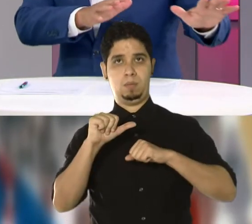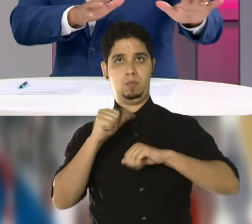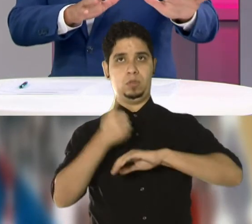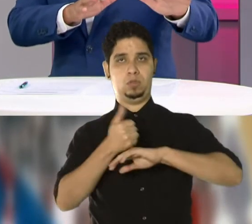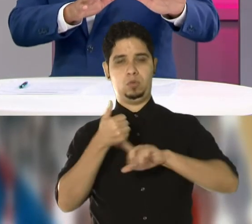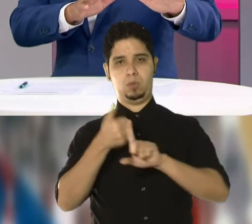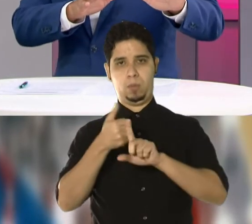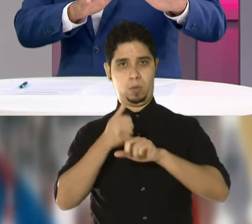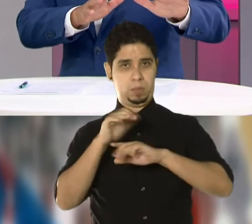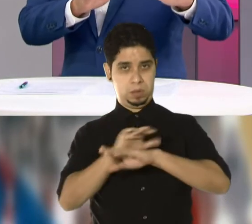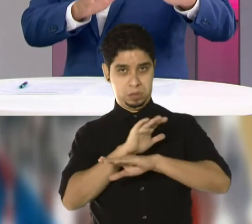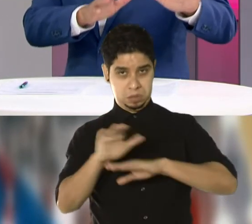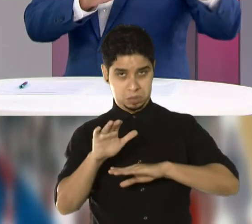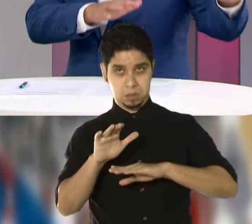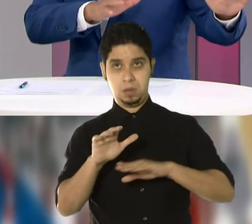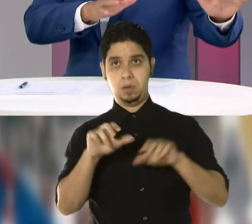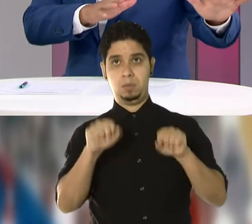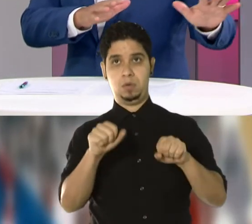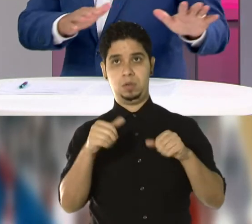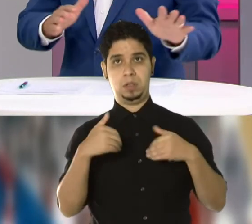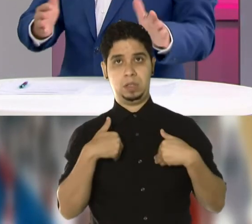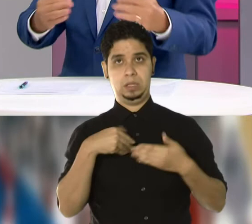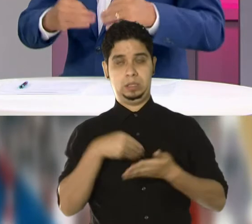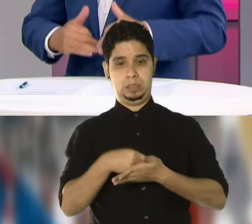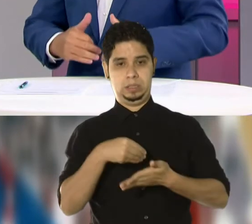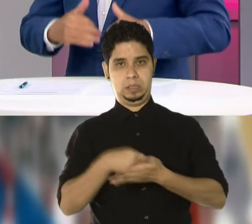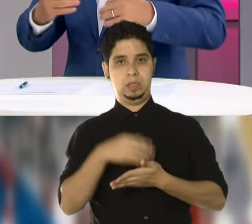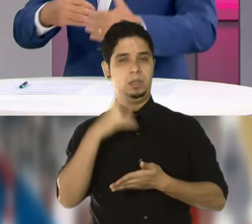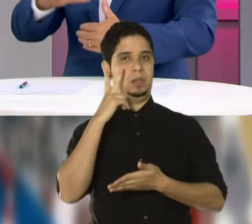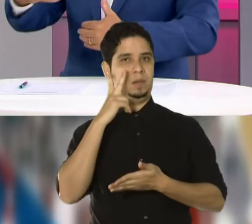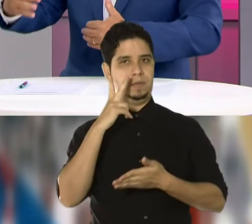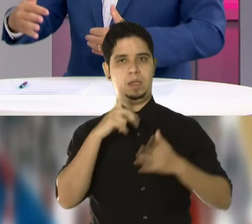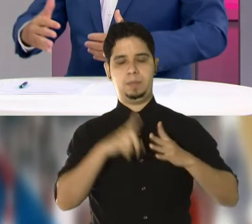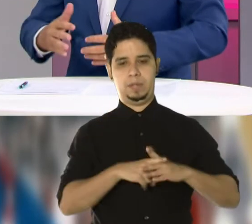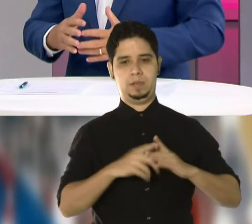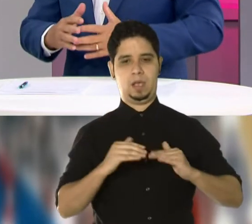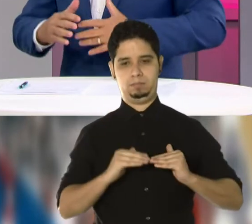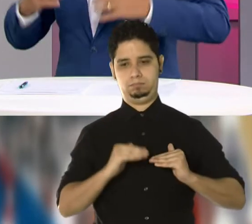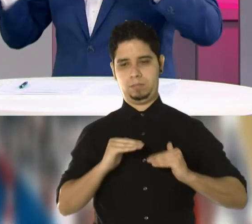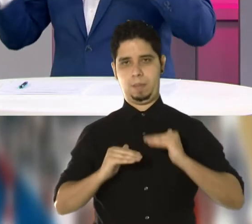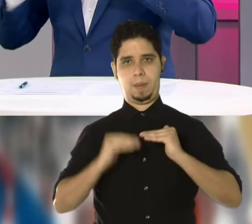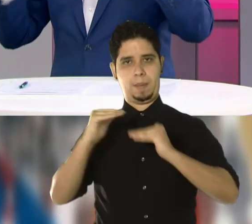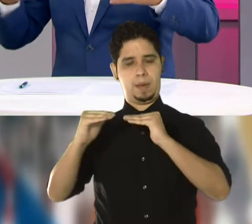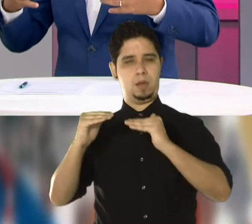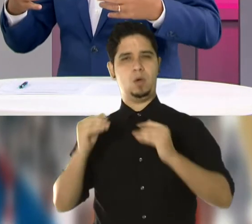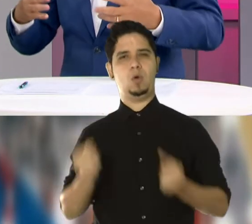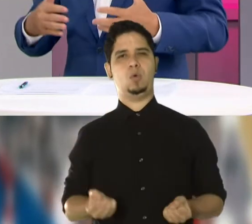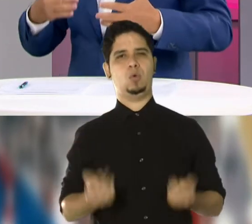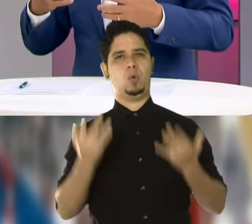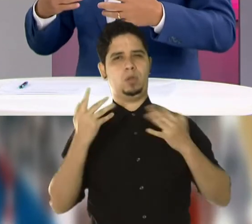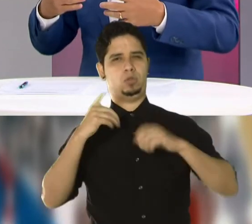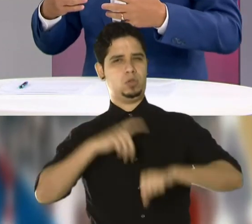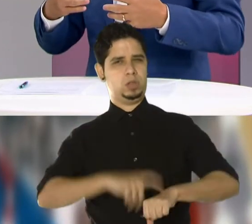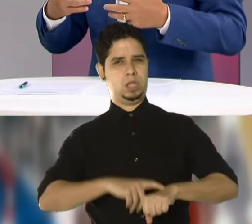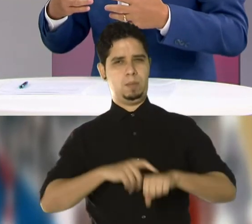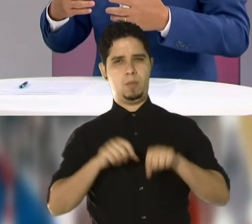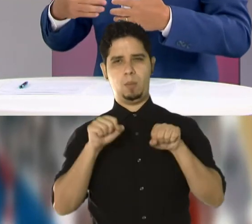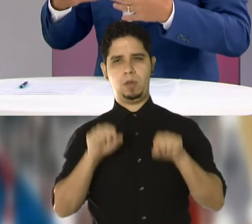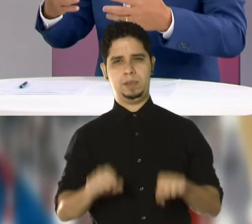emprendedor y puede tener mucho dinero. Si vas a comenzar desde abajo, es poco a poco. ¿De cuánto tiempo estamos hablando de que